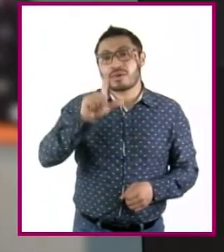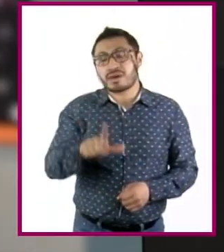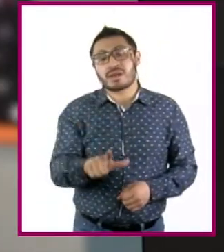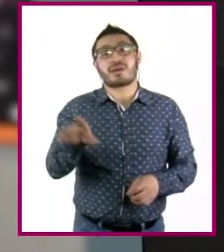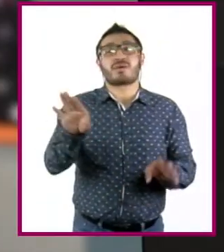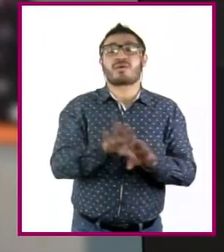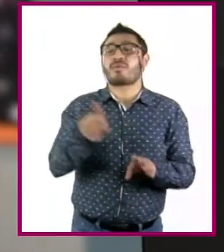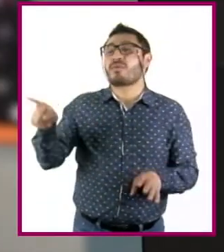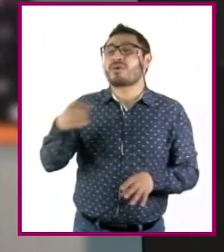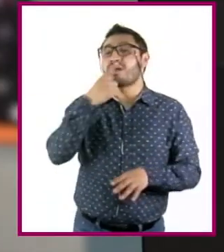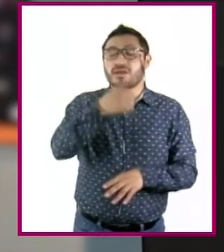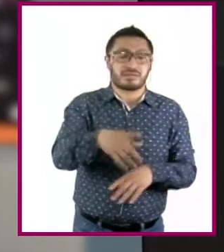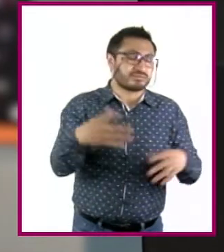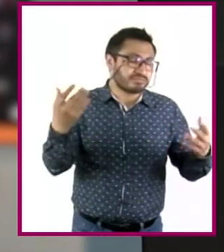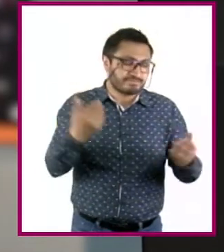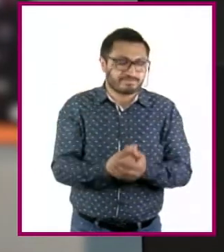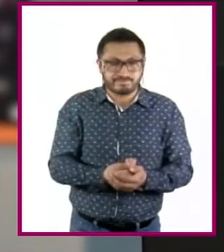encargado hace un momento.